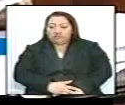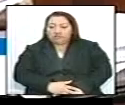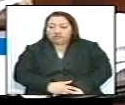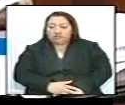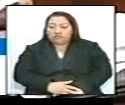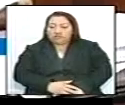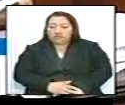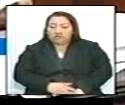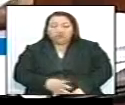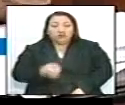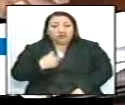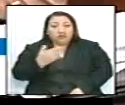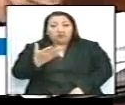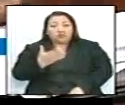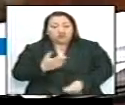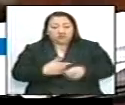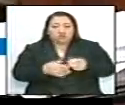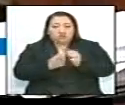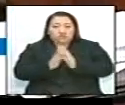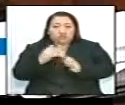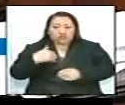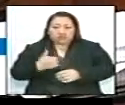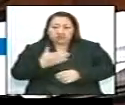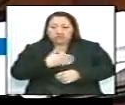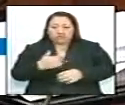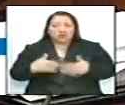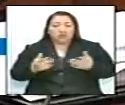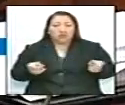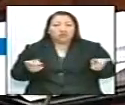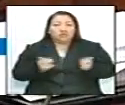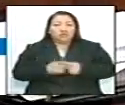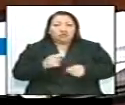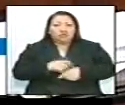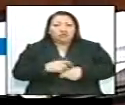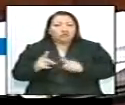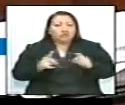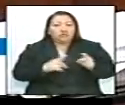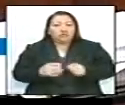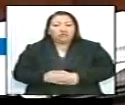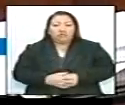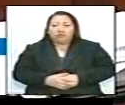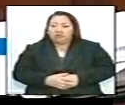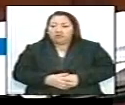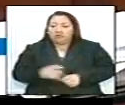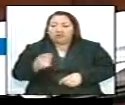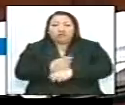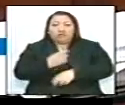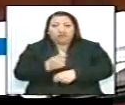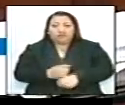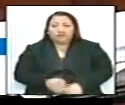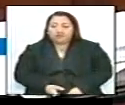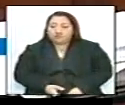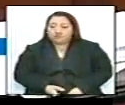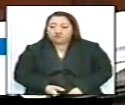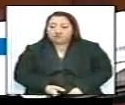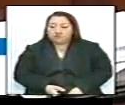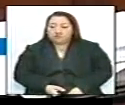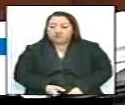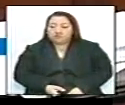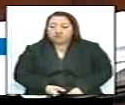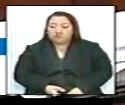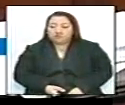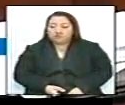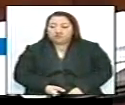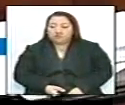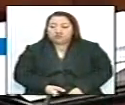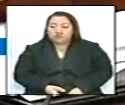Y yo le pido por eso, señora presidenta, que se pueda cortar este debate, que se pueda agilizar, que se pueda tomar estos